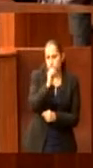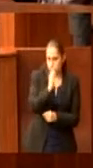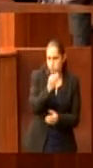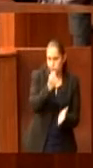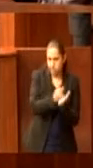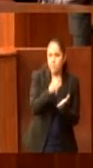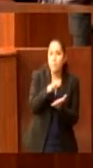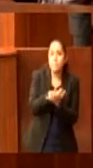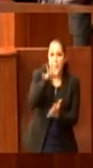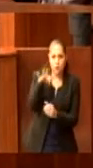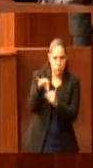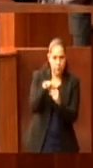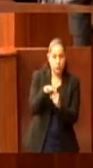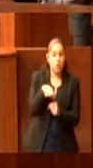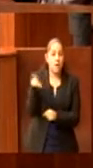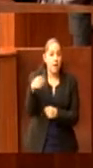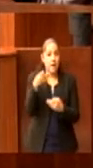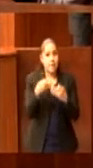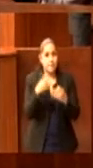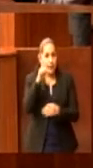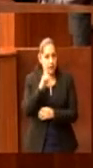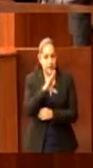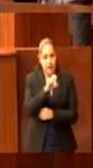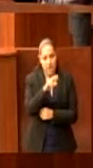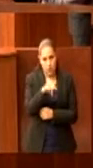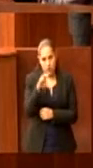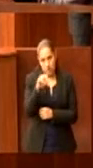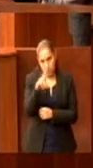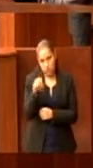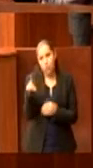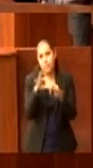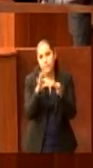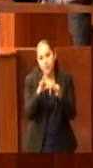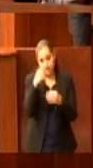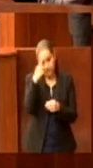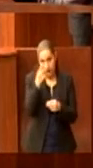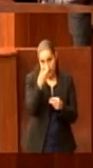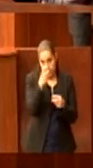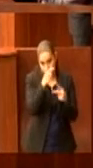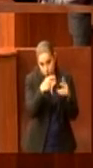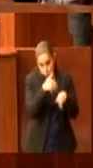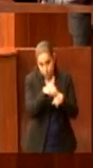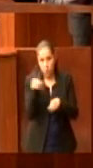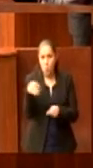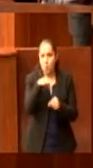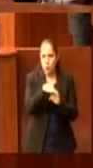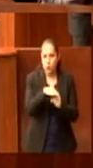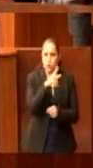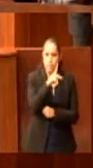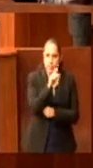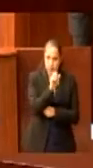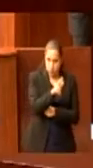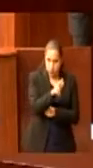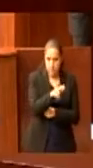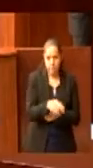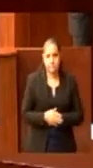magistrada maría del carmen carreón un castro anuncia la emisión de votos particulares en dichos procedimientos es la cuenta presidenta